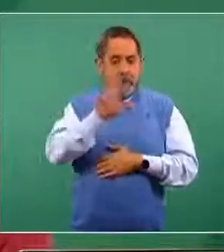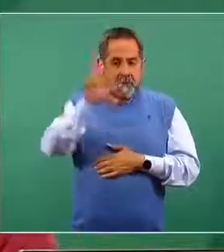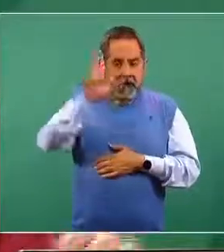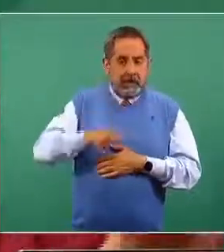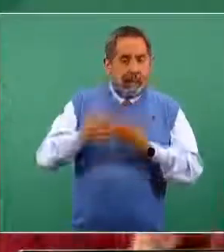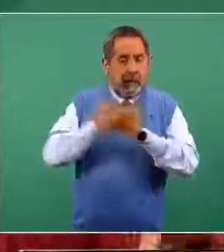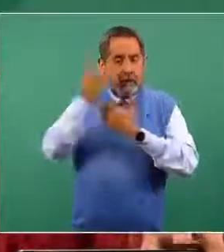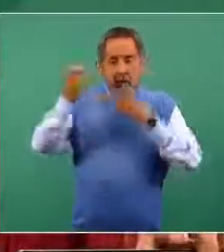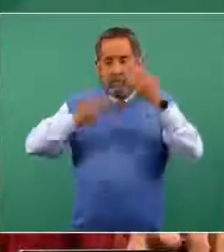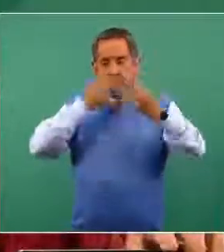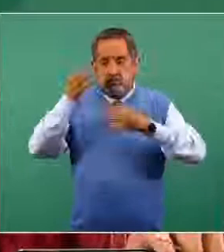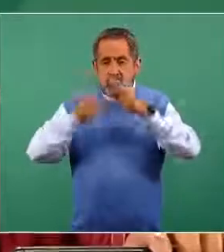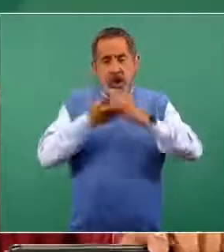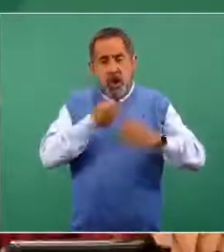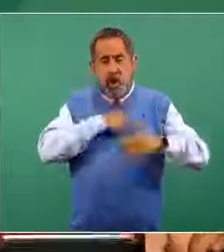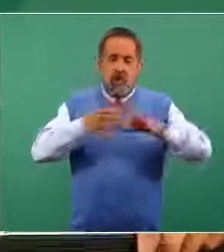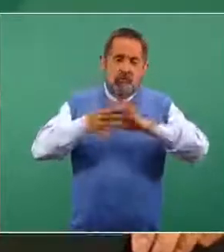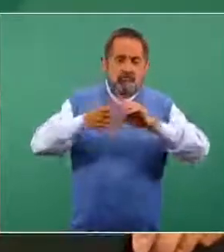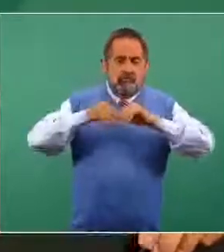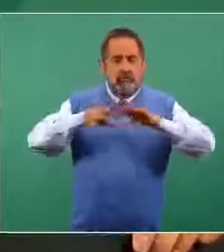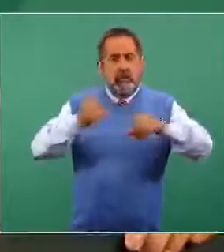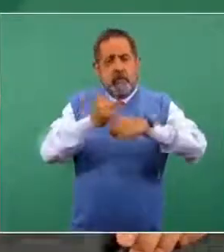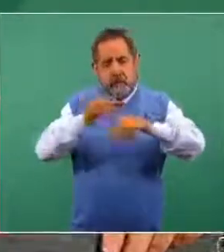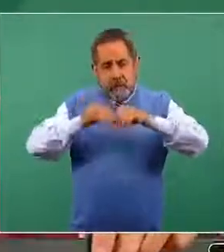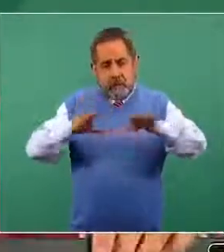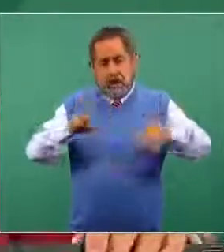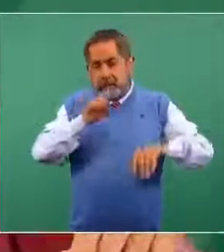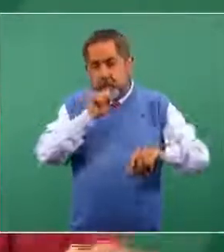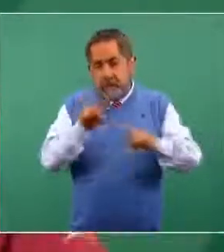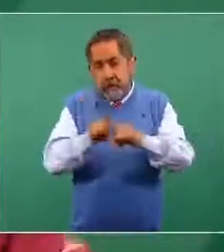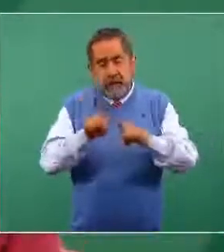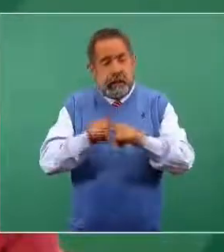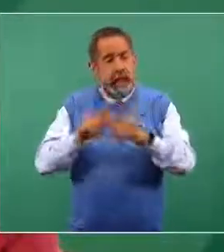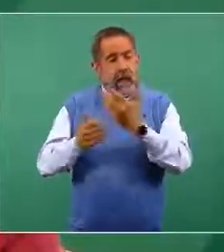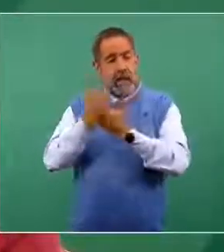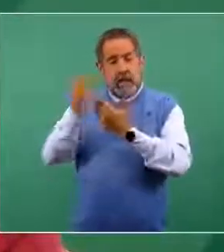Salud y mañana daremos información adicional también en la